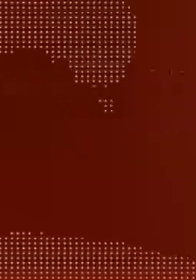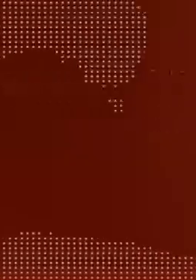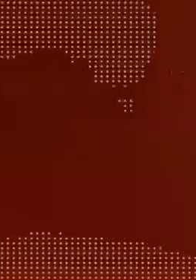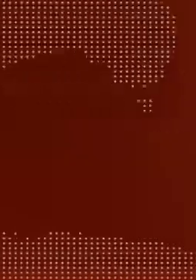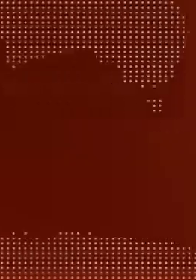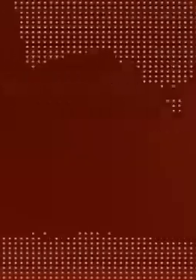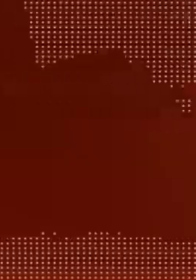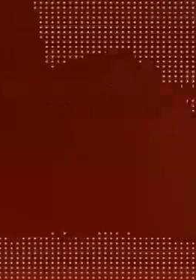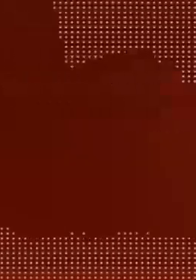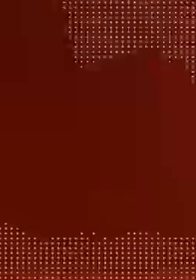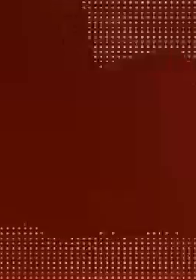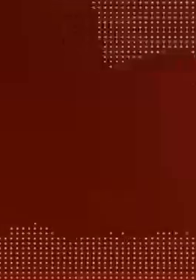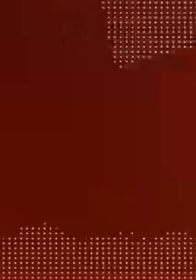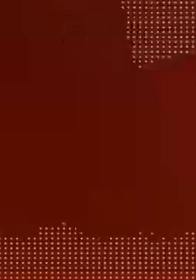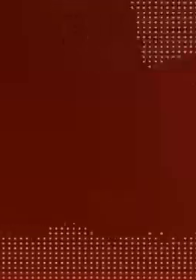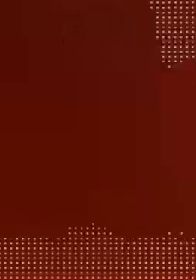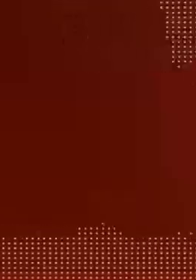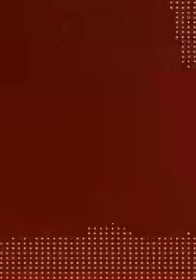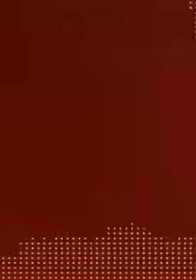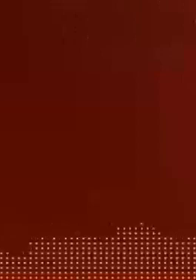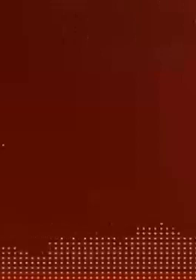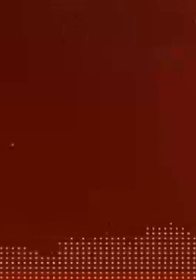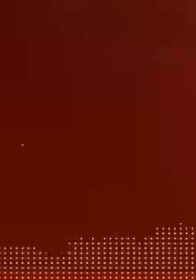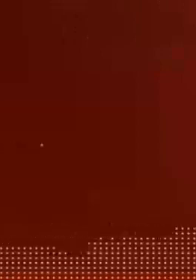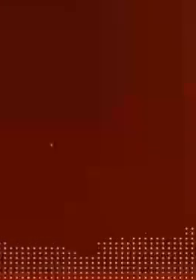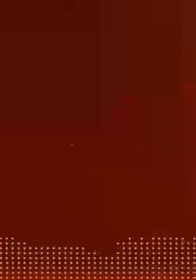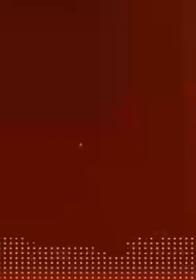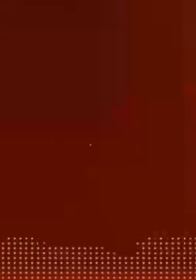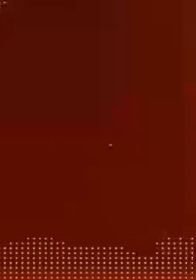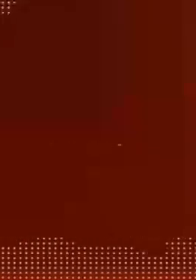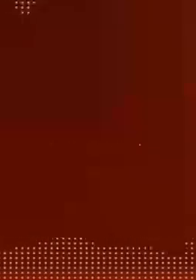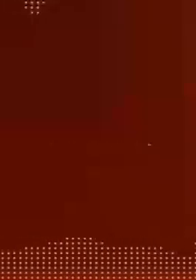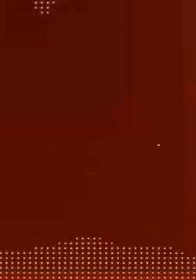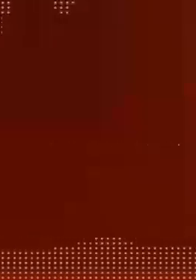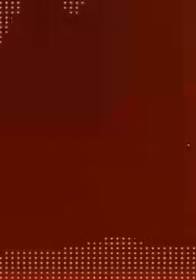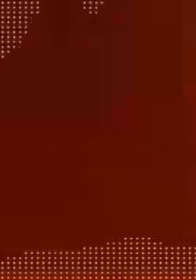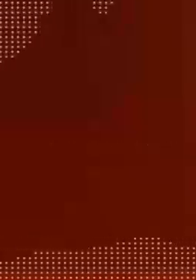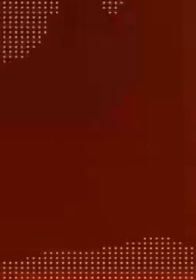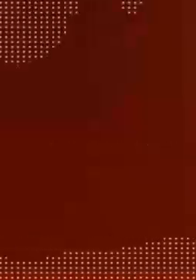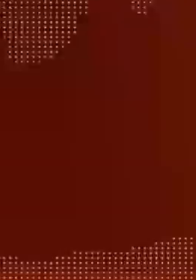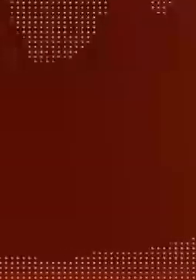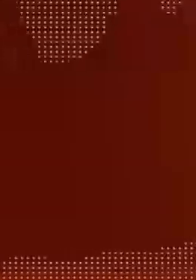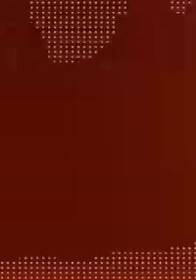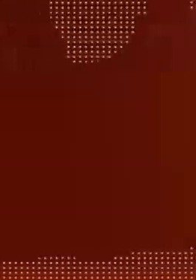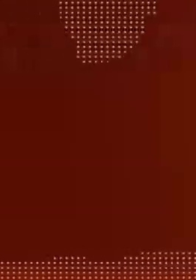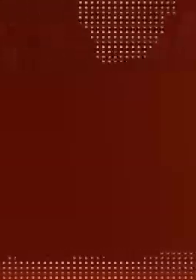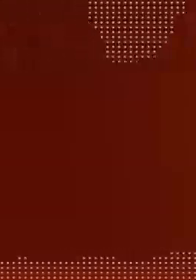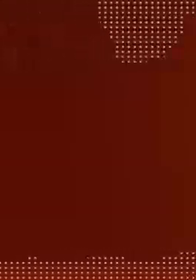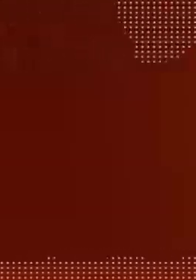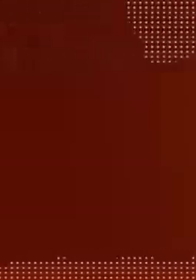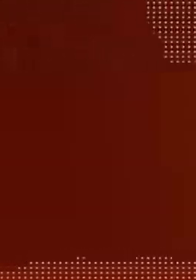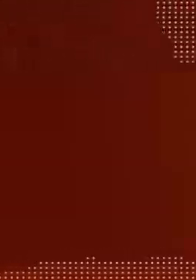todas las notificaciones para que te lleguen las noticias en tiempo y forma. Nos vemos en otro video más. Chao, chao.